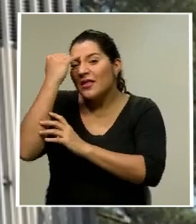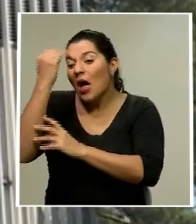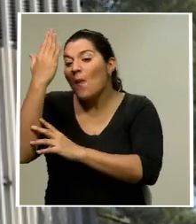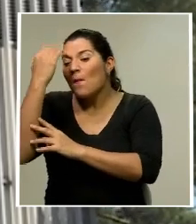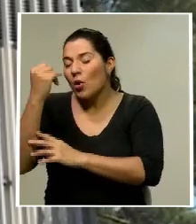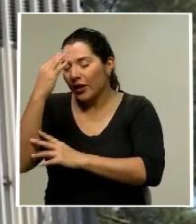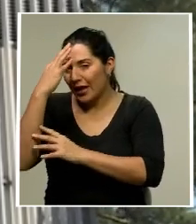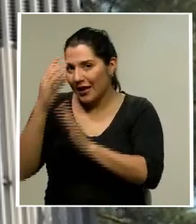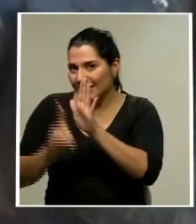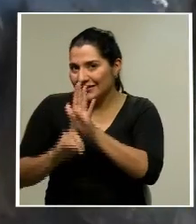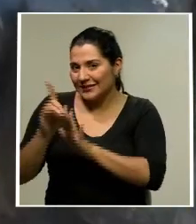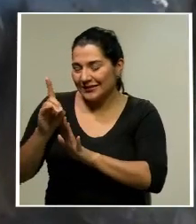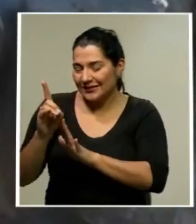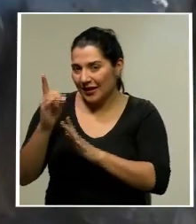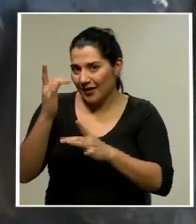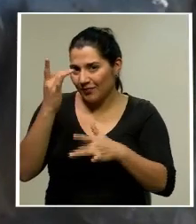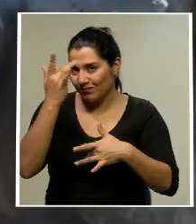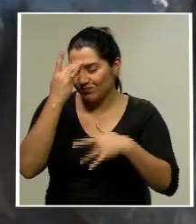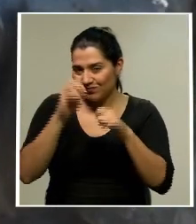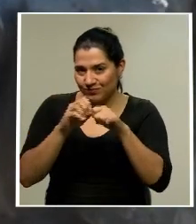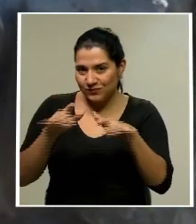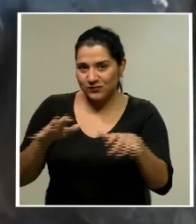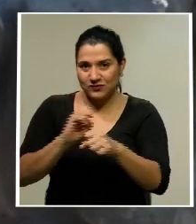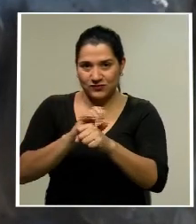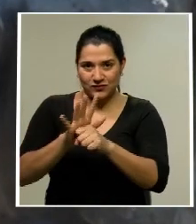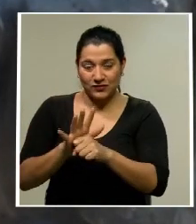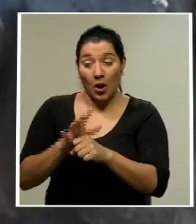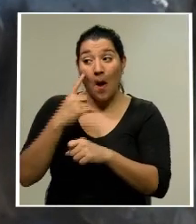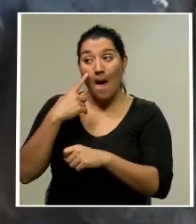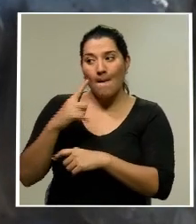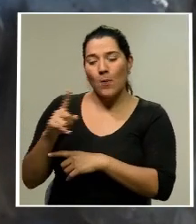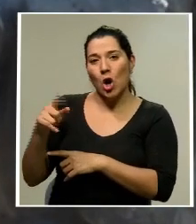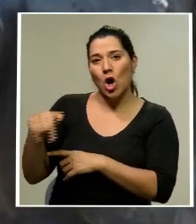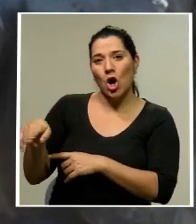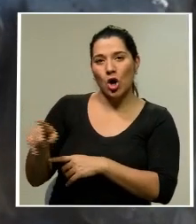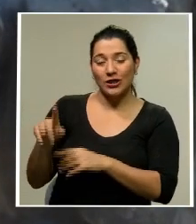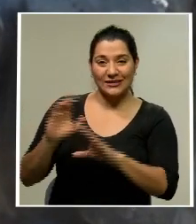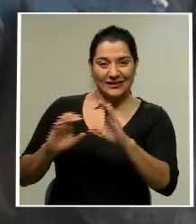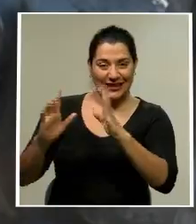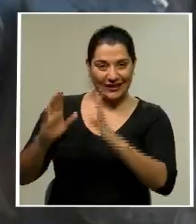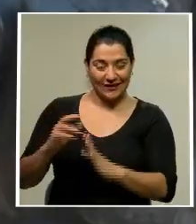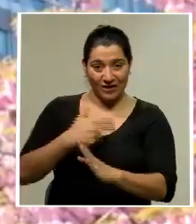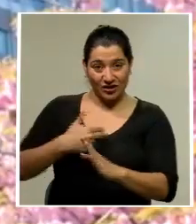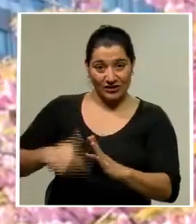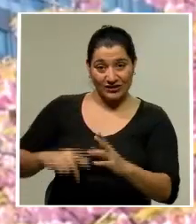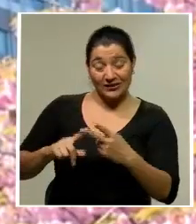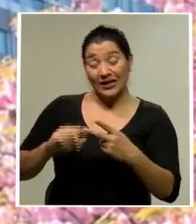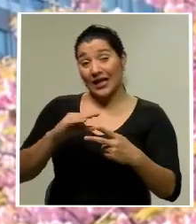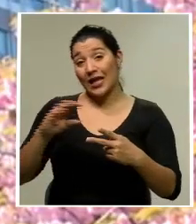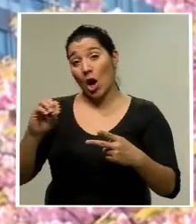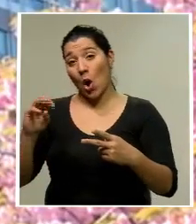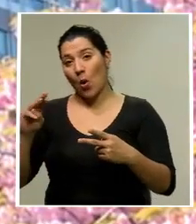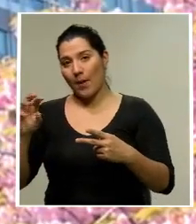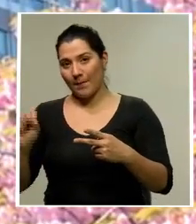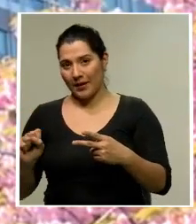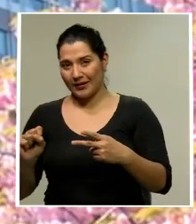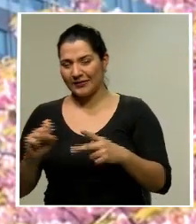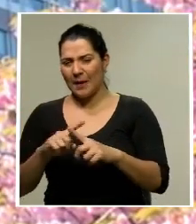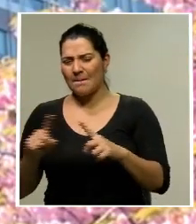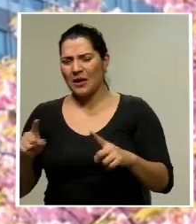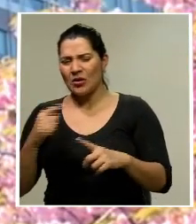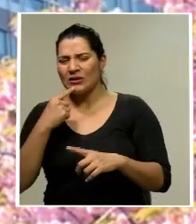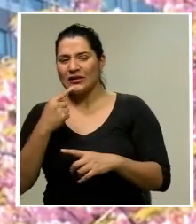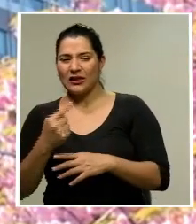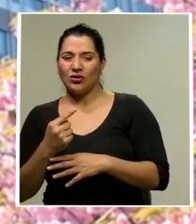conjunta dirigida en China por científicos de ese país y un equipo seleccionado por la OMS que había calificado como muy improbable